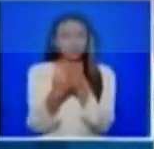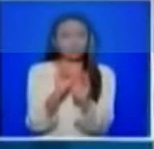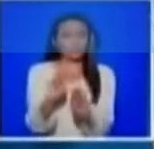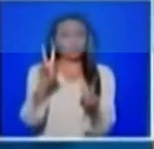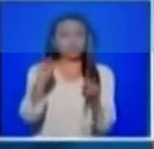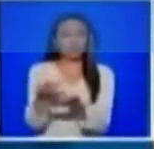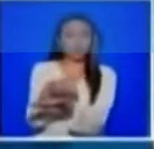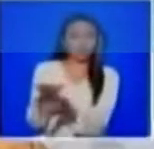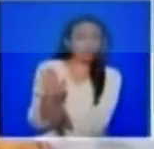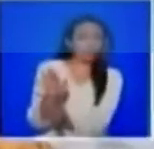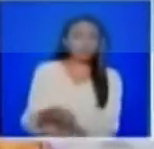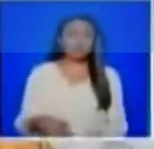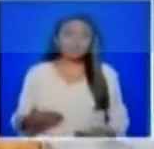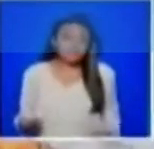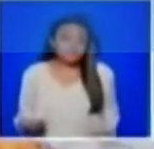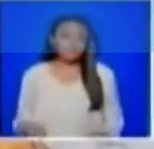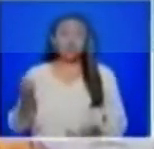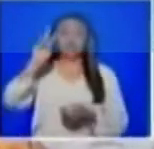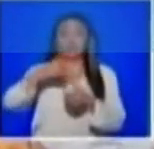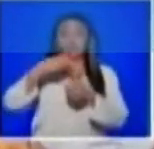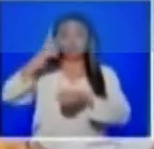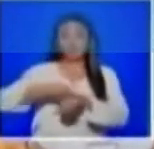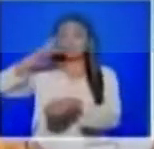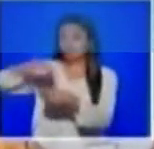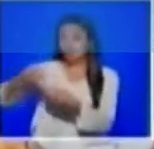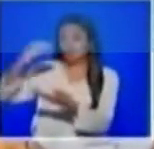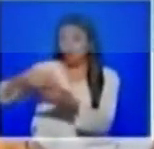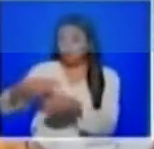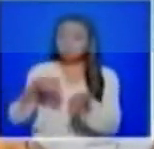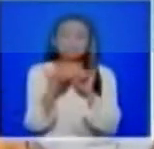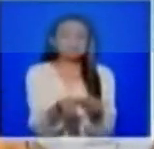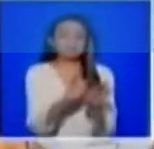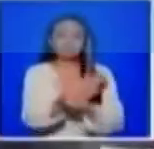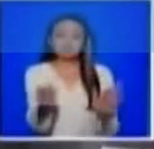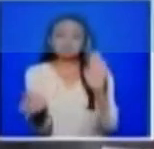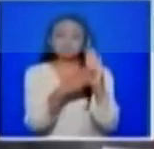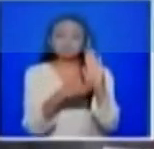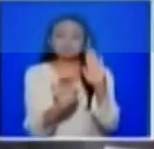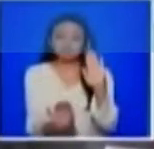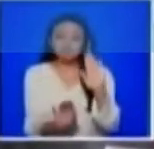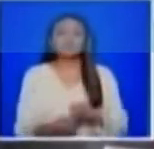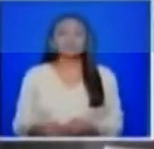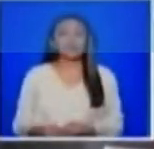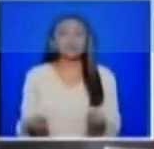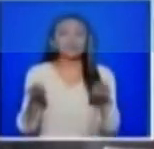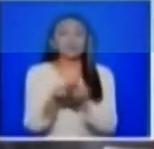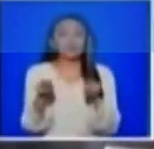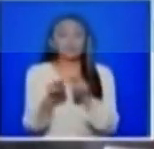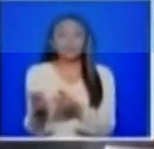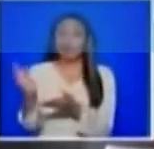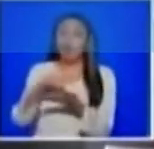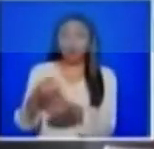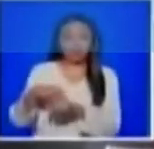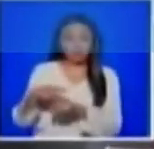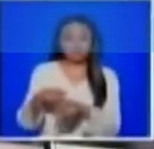quede entera de duda. Al no poderse rectificar por segunda vez, resultados quedaban registrados. E igual se pidió una reconsideración para